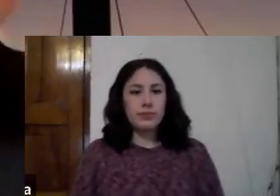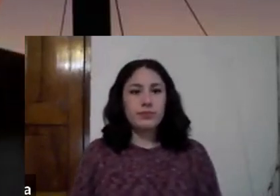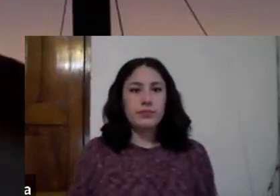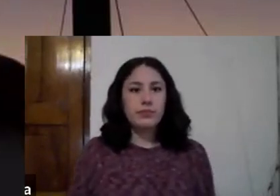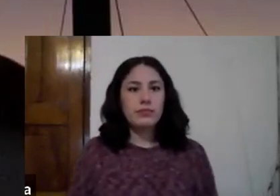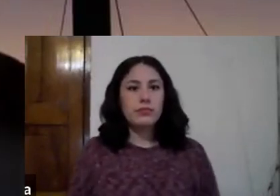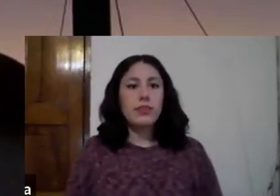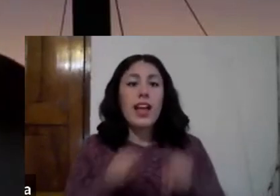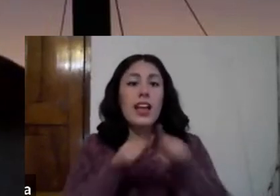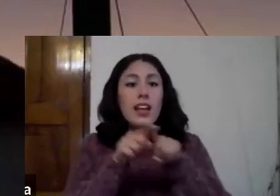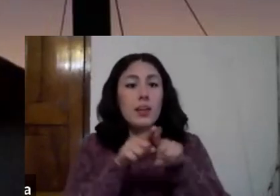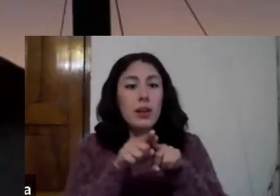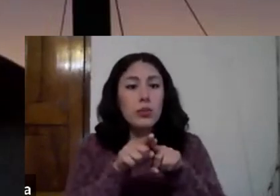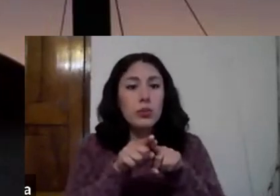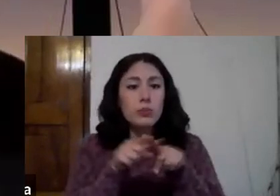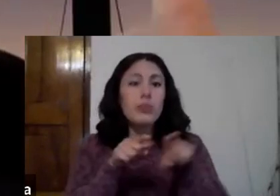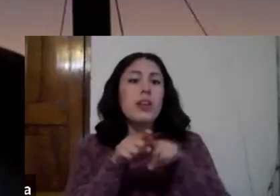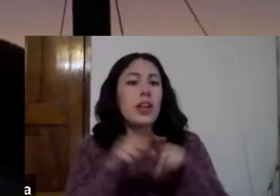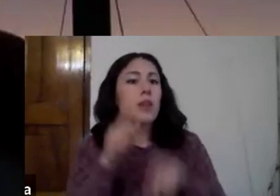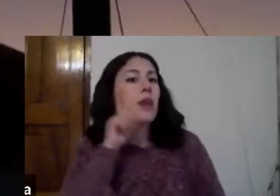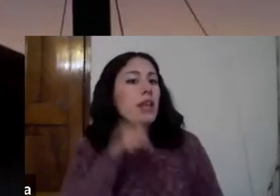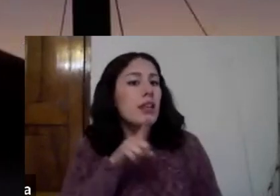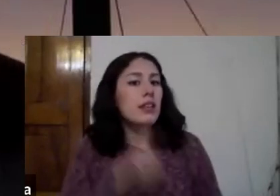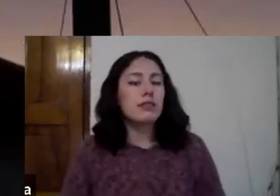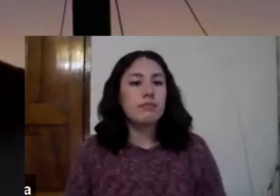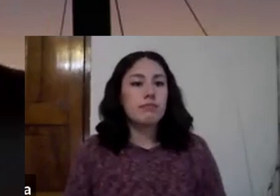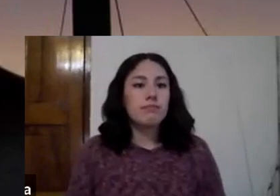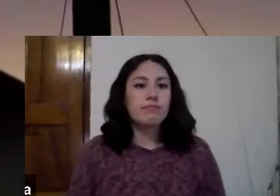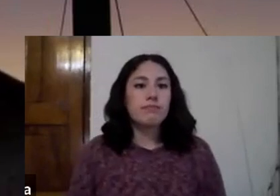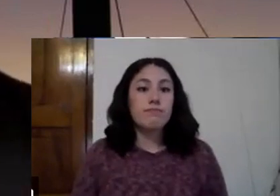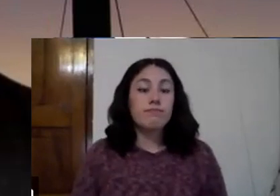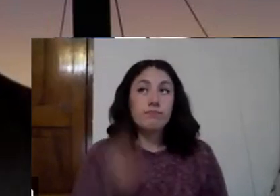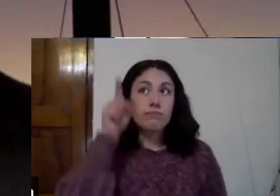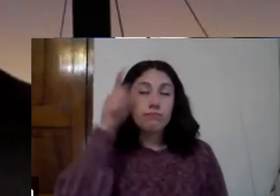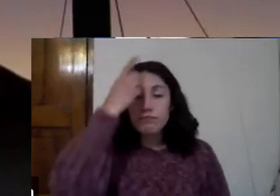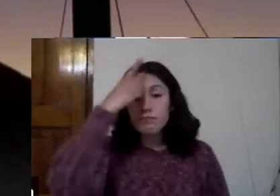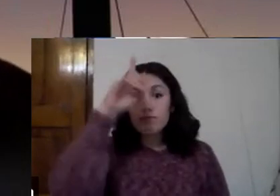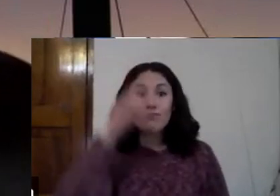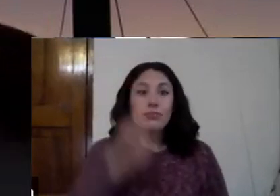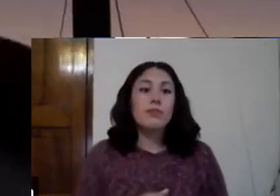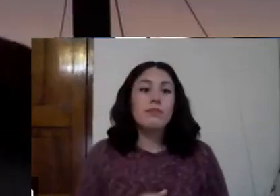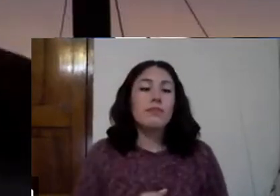Hermanos, hermanas, y ese es el Dios que quiere revelarse